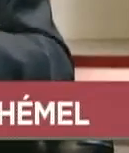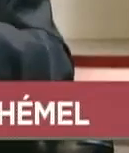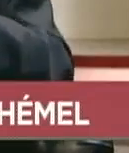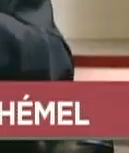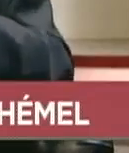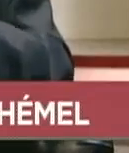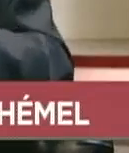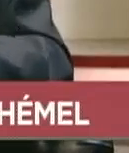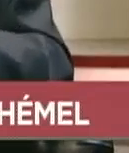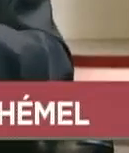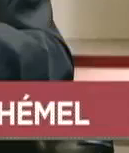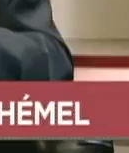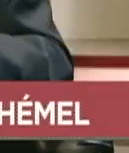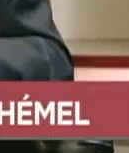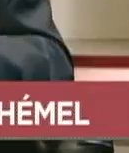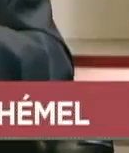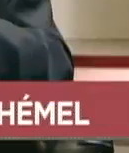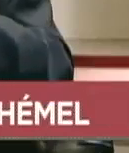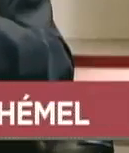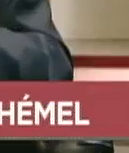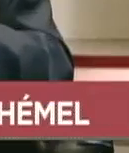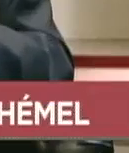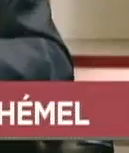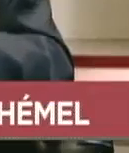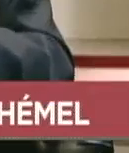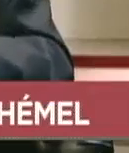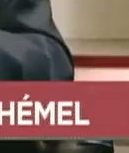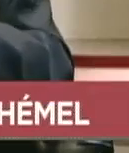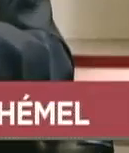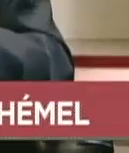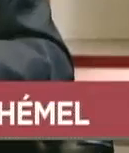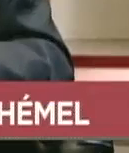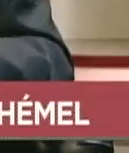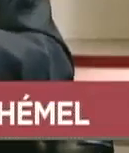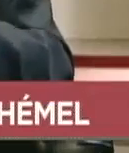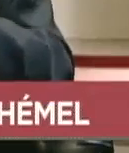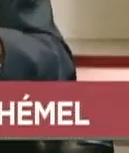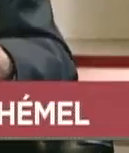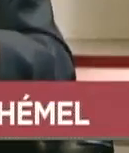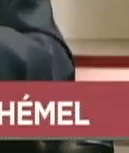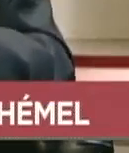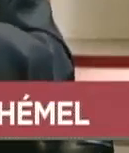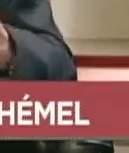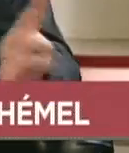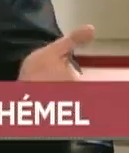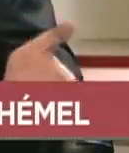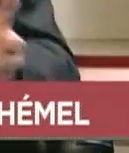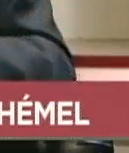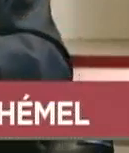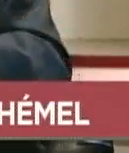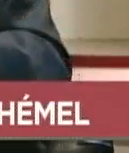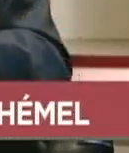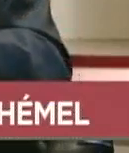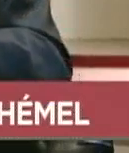enfatizar eso, es una muestra nacional. 1.200 entrevistas en todo el país con un margen de error